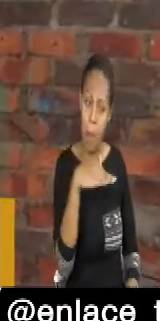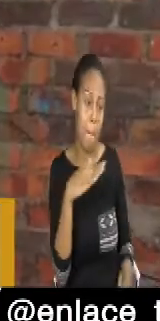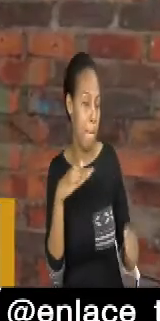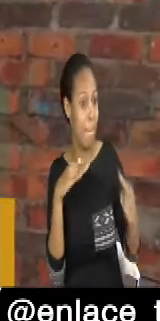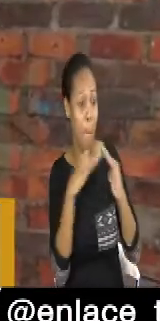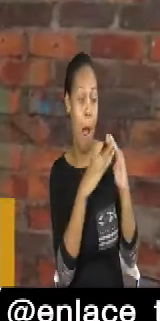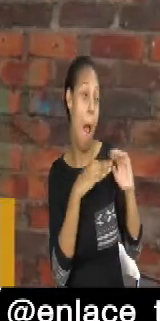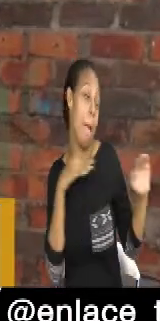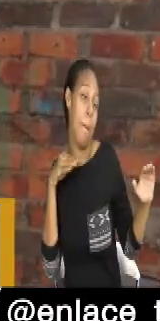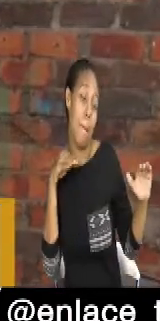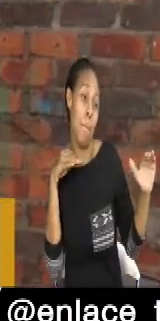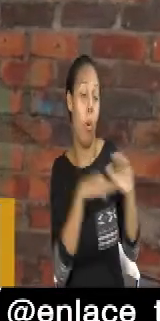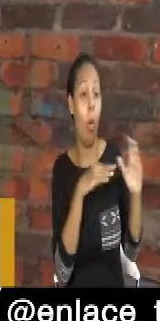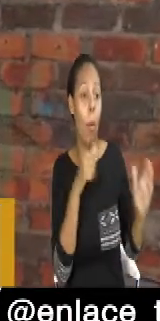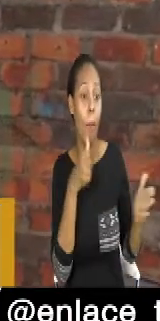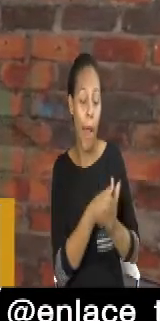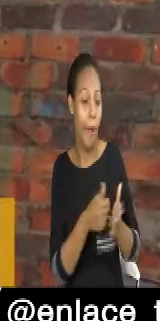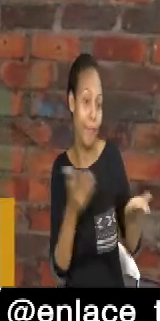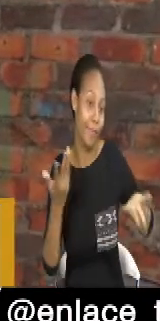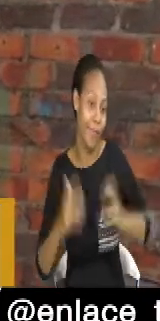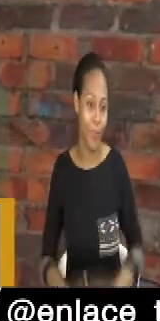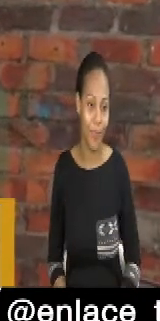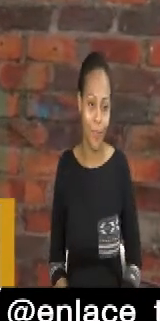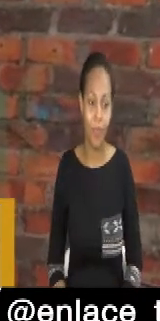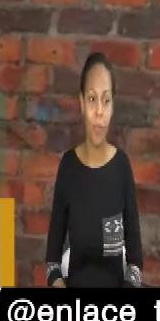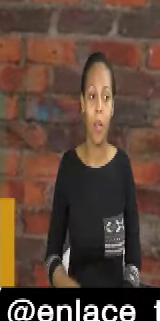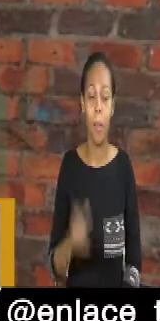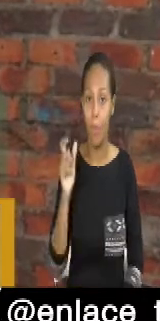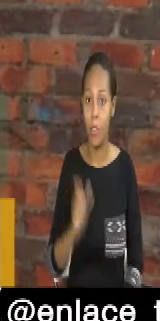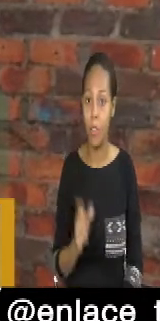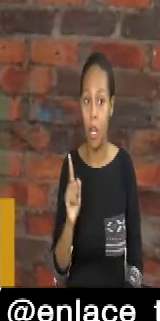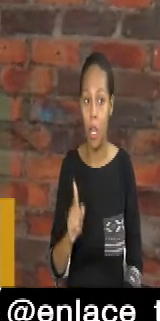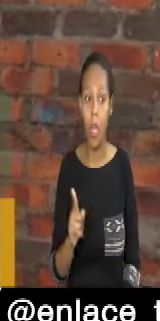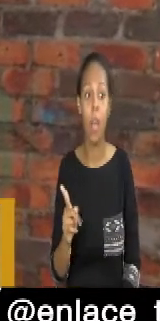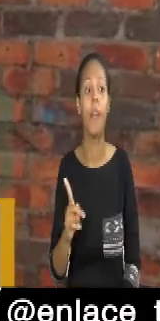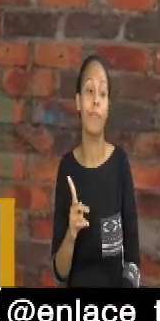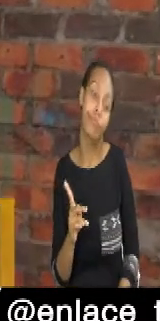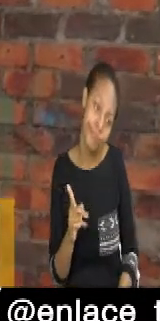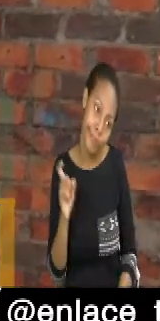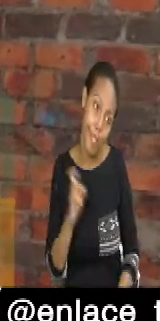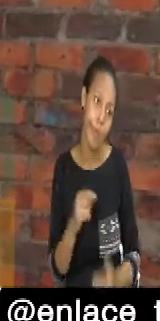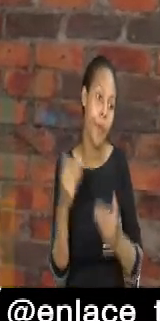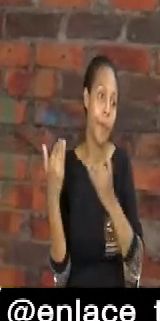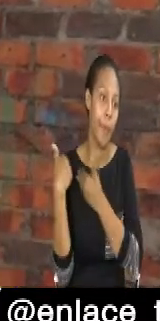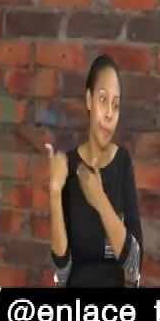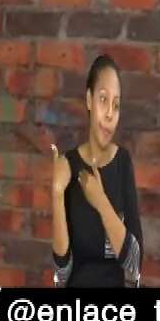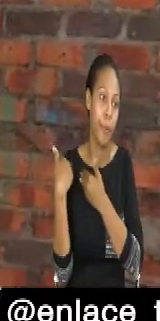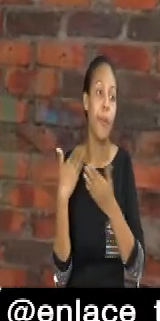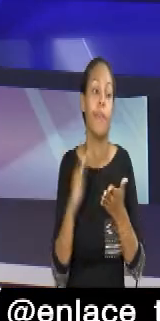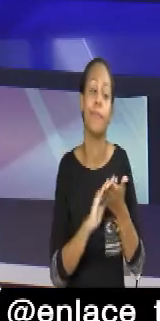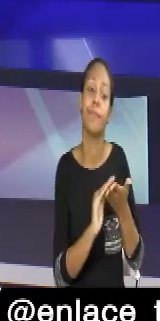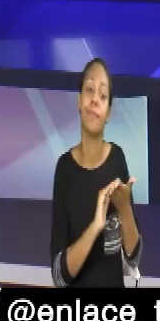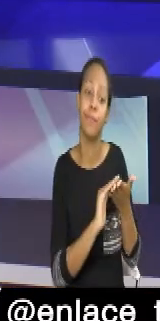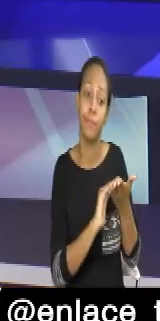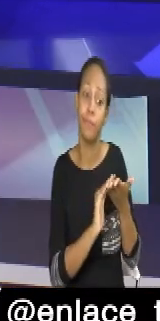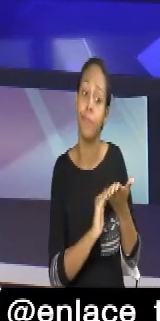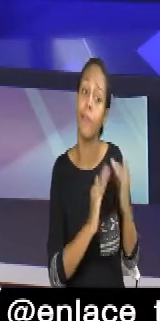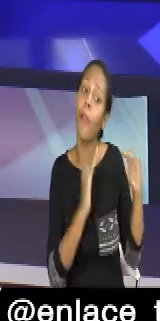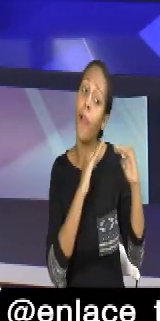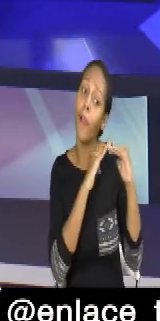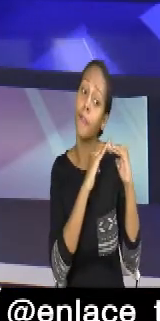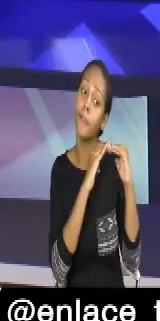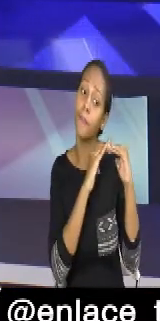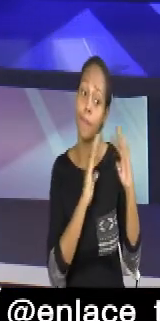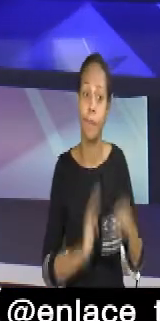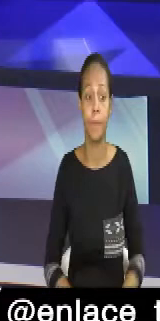El conductor del carro involucrado en el hecho deberá ahora responder por los daños ocasionados al inmueble. Y